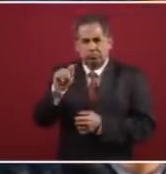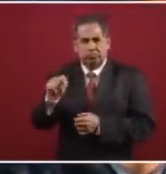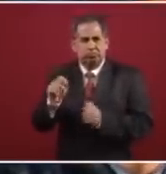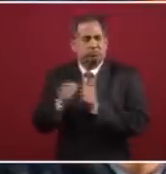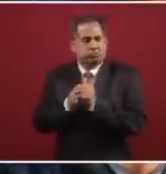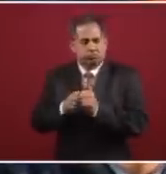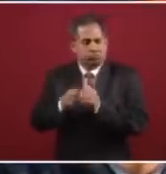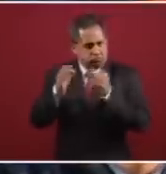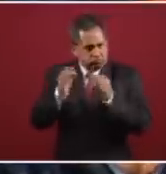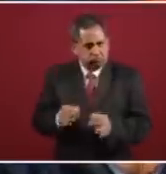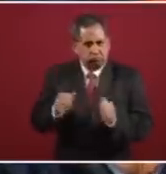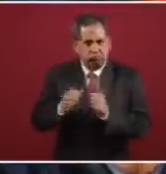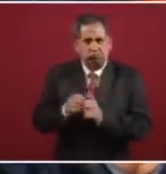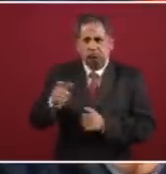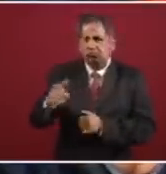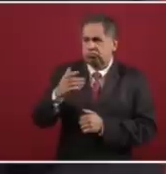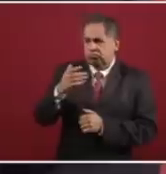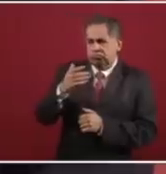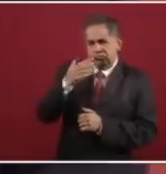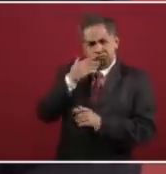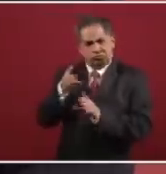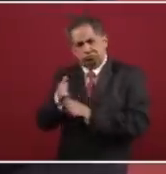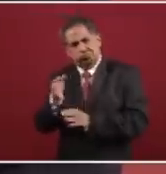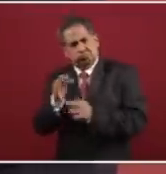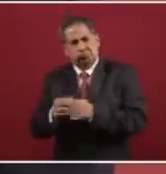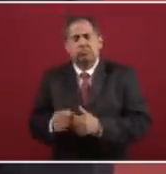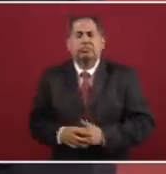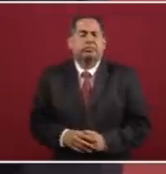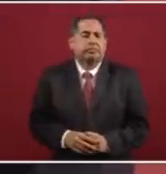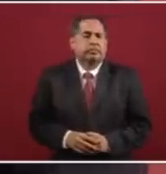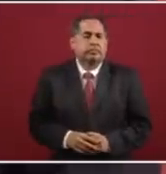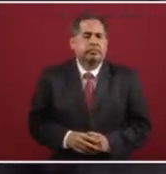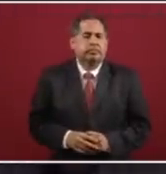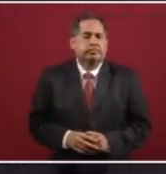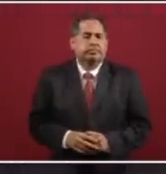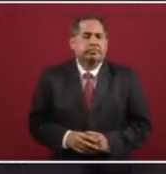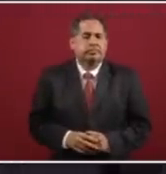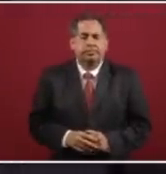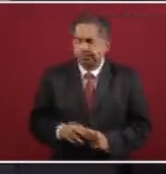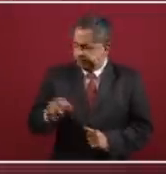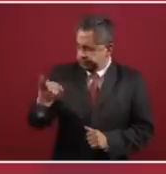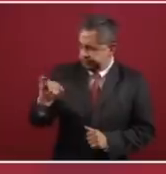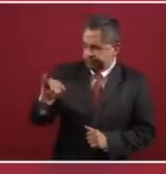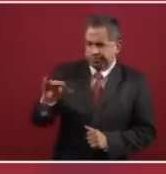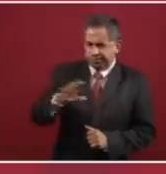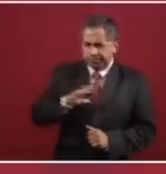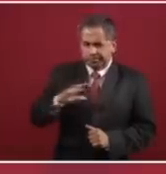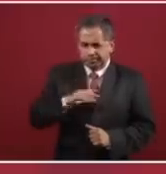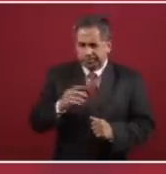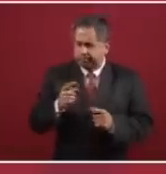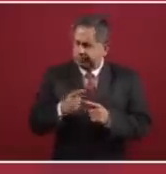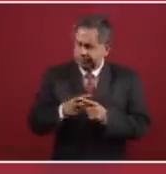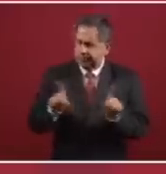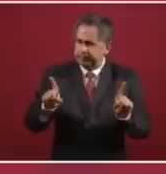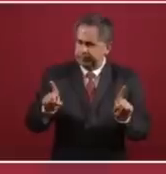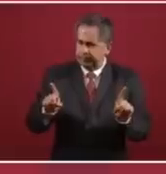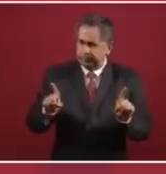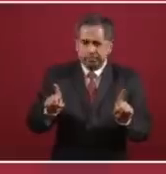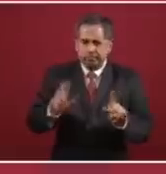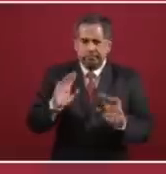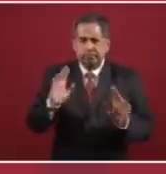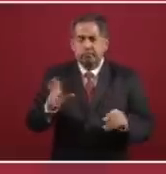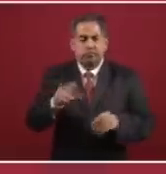la señora Buenrostro? Gracias. Sí, hay una situación distinta, ya no